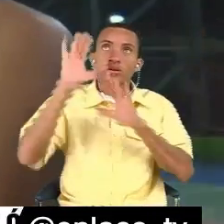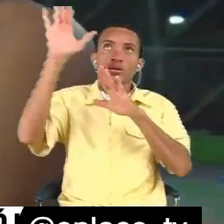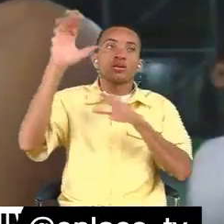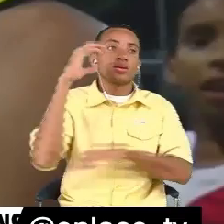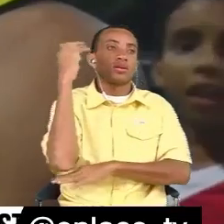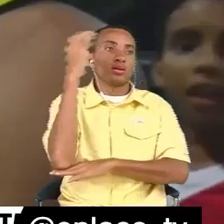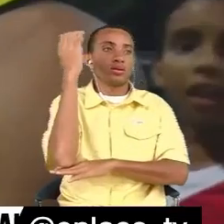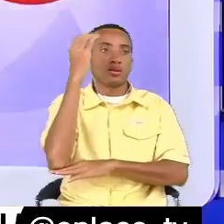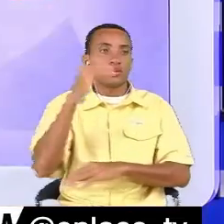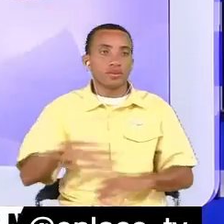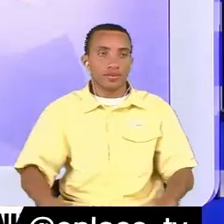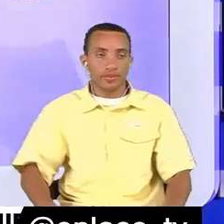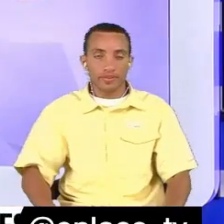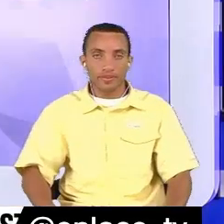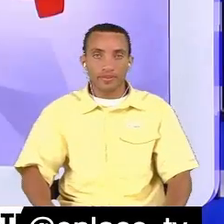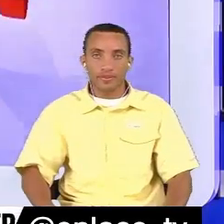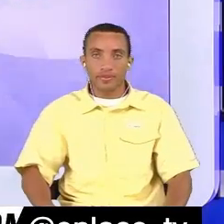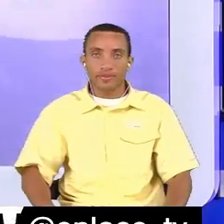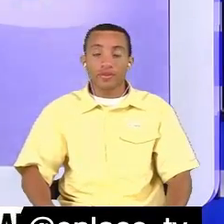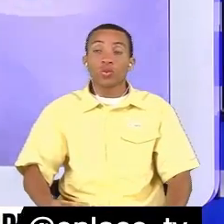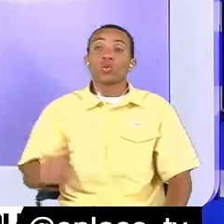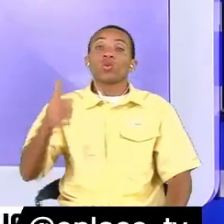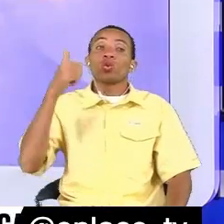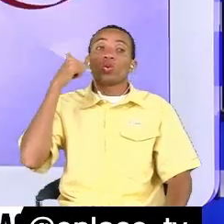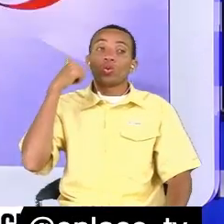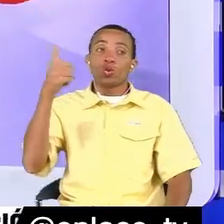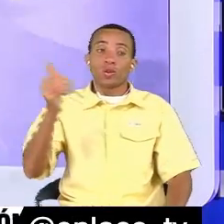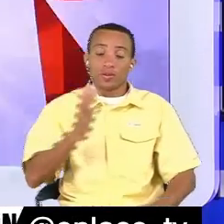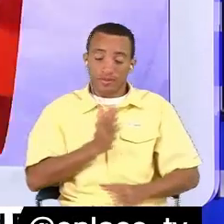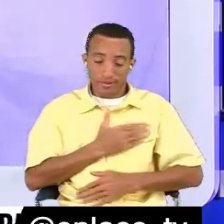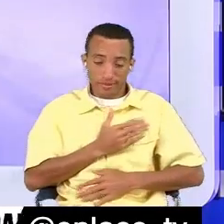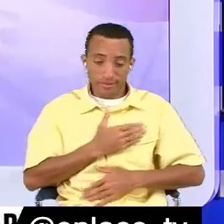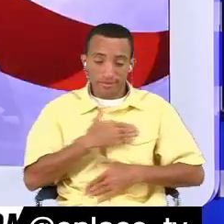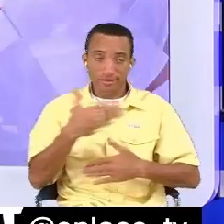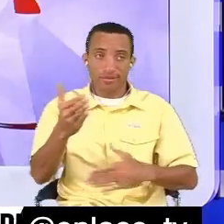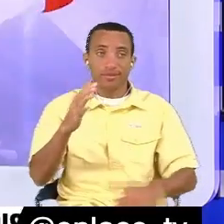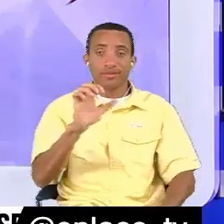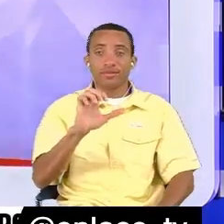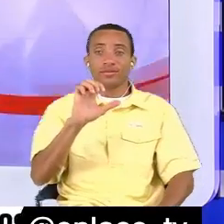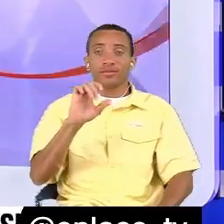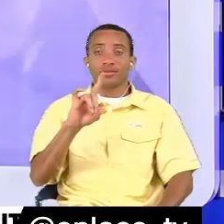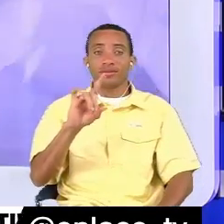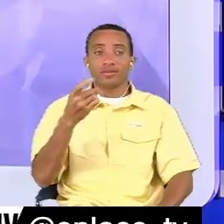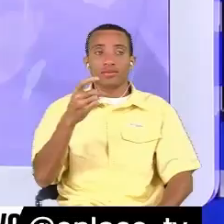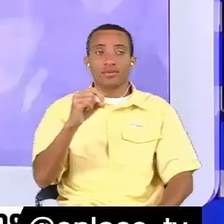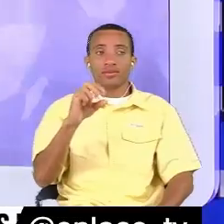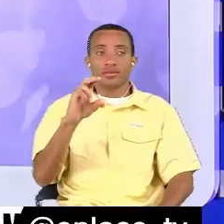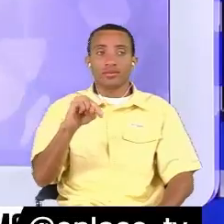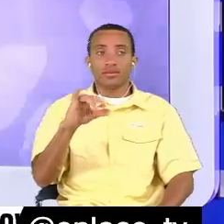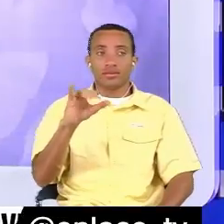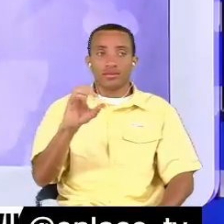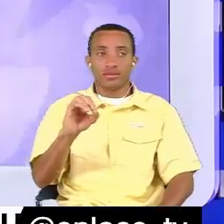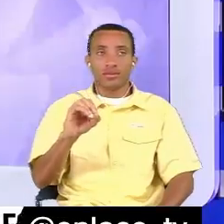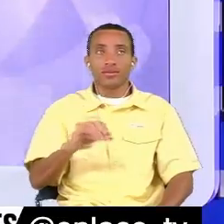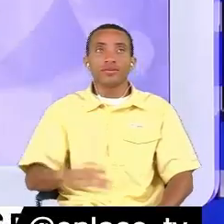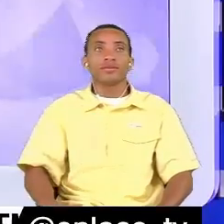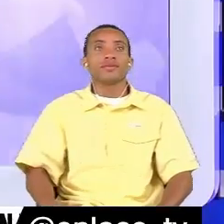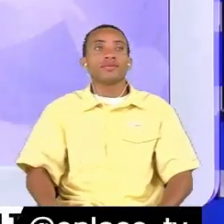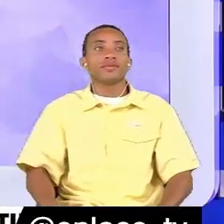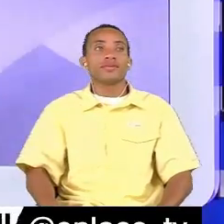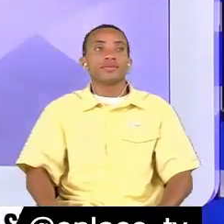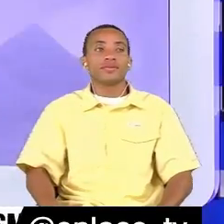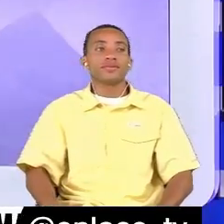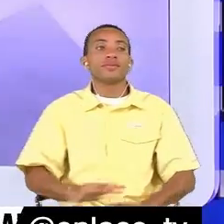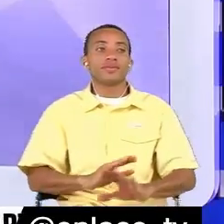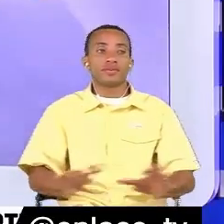Colombia. Qué bien por Eugenio, felicitaciones, que haga las cosas muy bien con la selección Colombia de